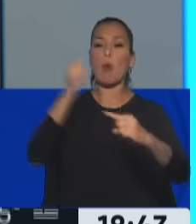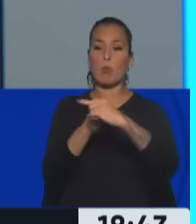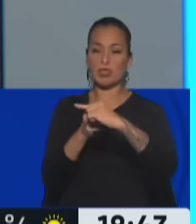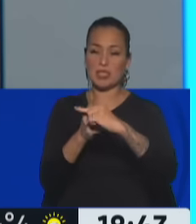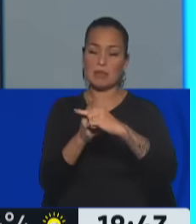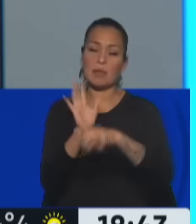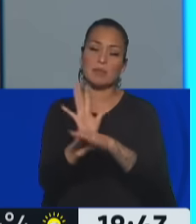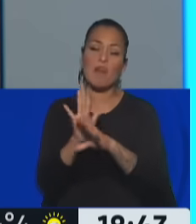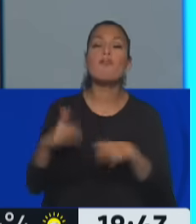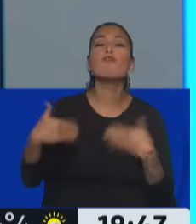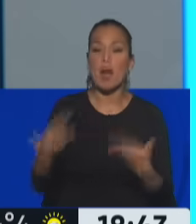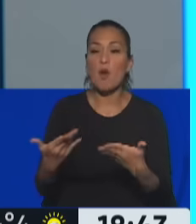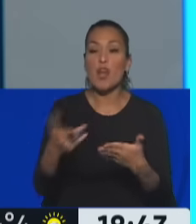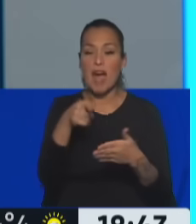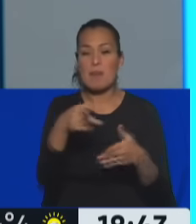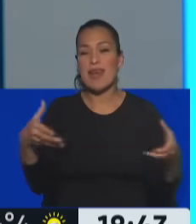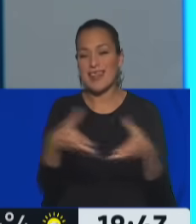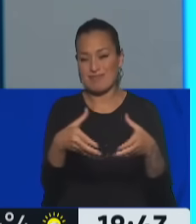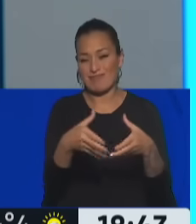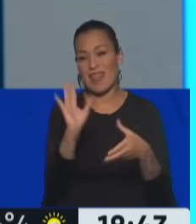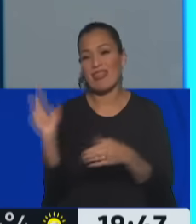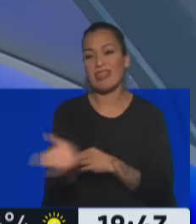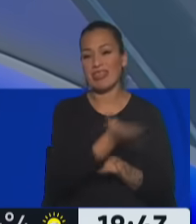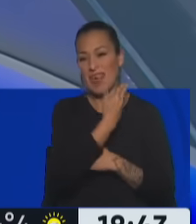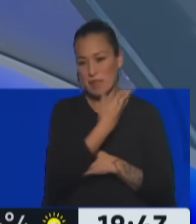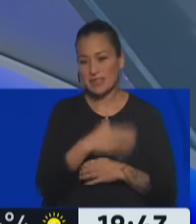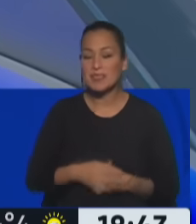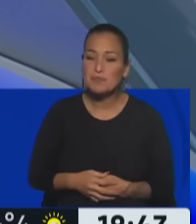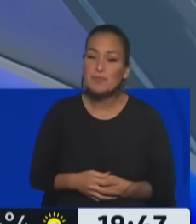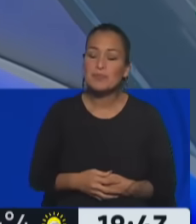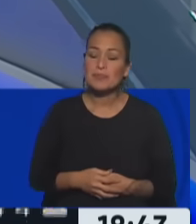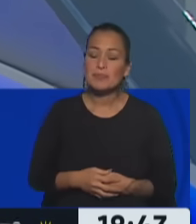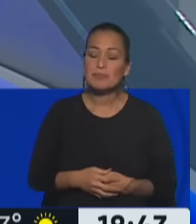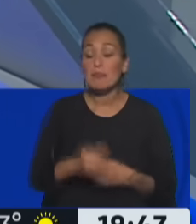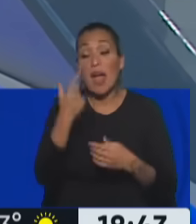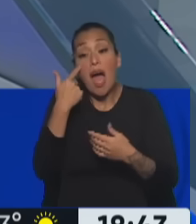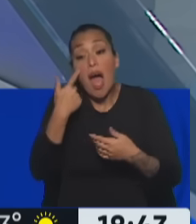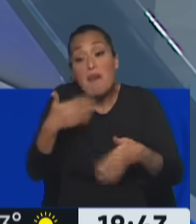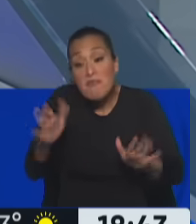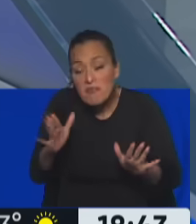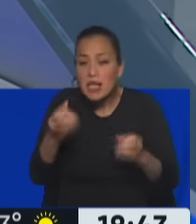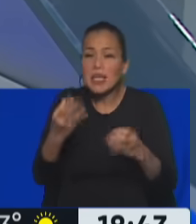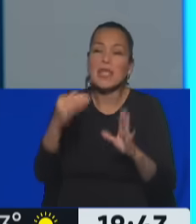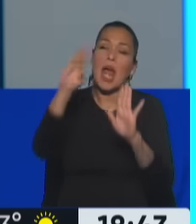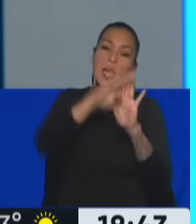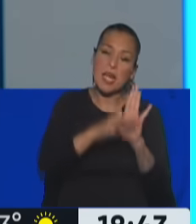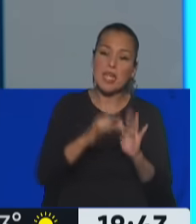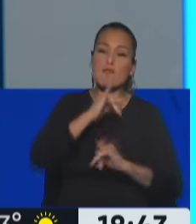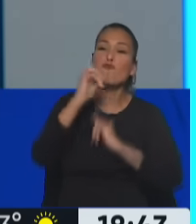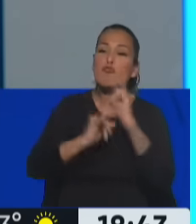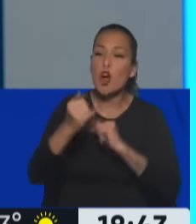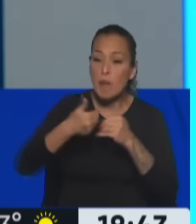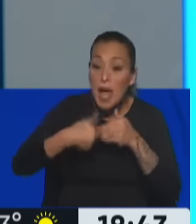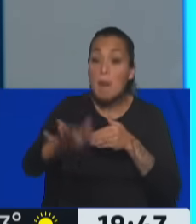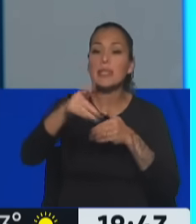la cuestión. Vamos a ver ahora, Pablo, ahí como lo decíamos, como lo decía en el informe, a partir de septiembre se va a conocer